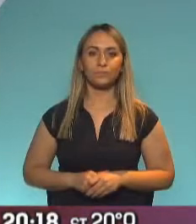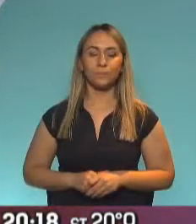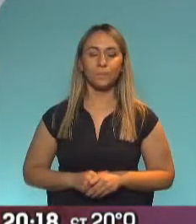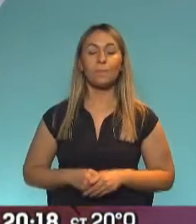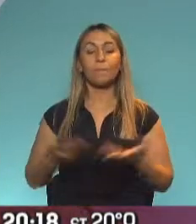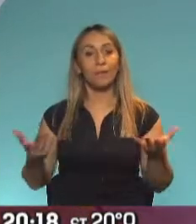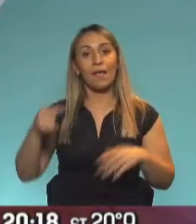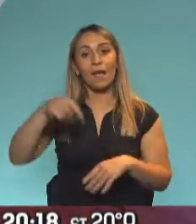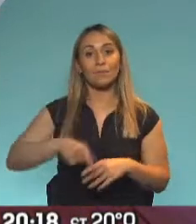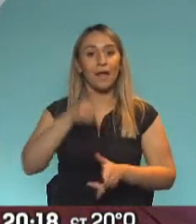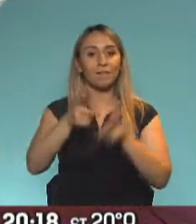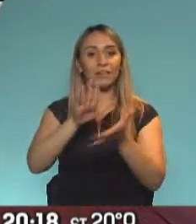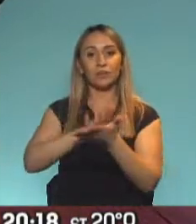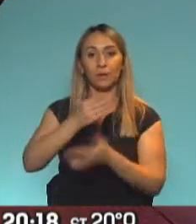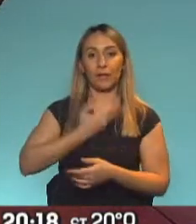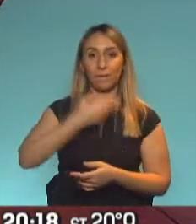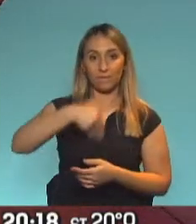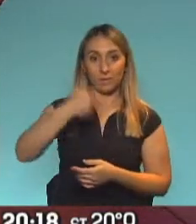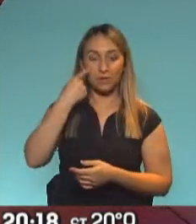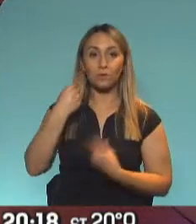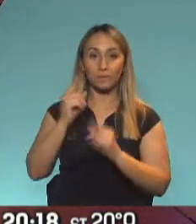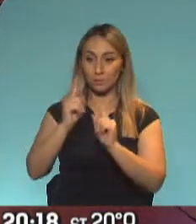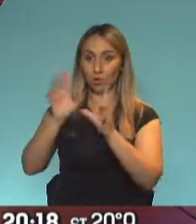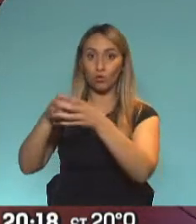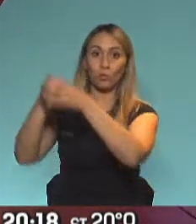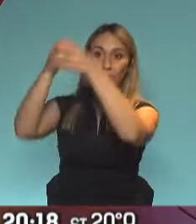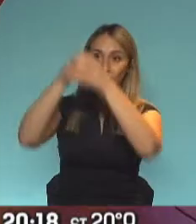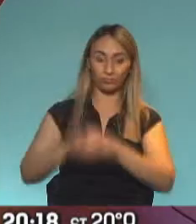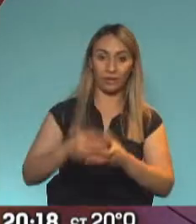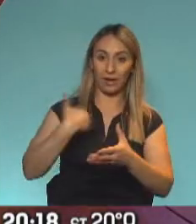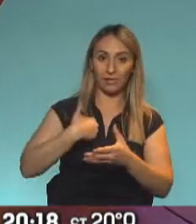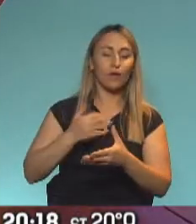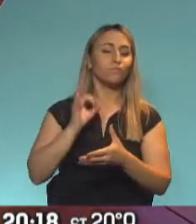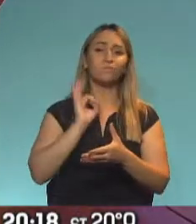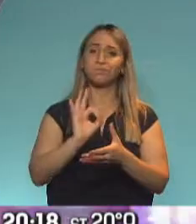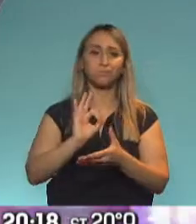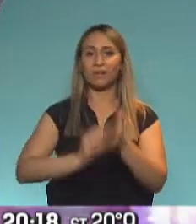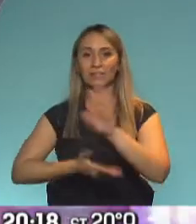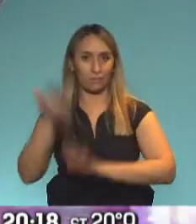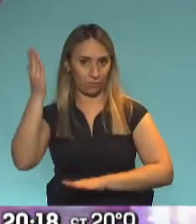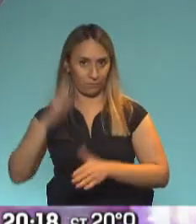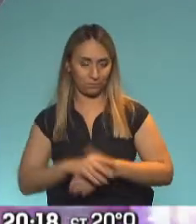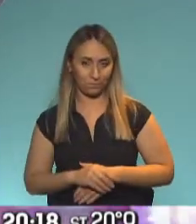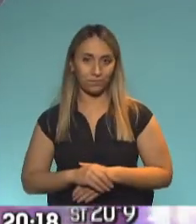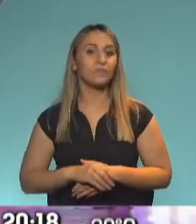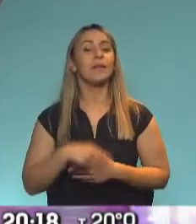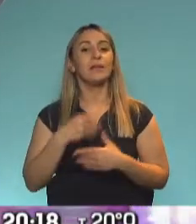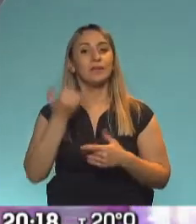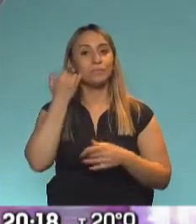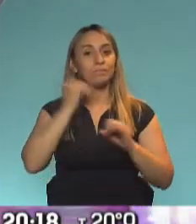En este caso para hablar del Fondo Monetario Internacional, porque la misión que estaba en Argentina ha finalizado su visita aquí al país. Exactamente, Gabriela. Bueno, se dio a